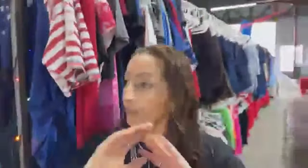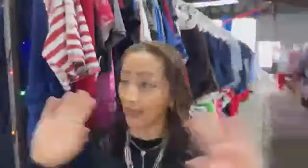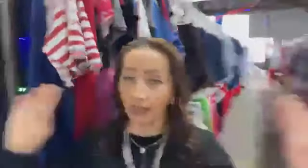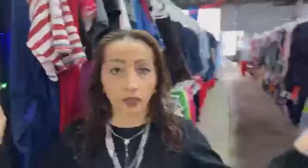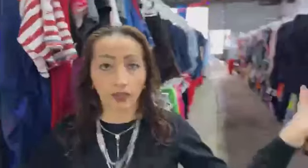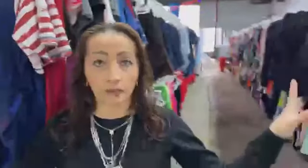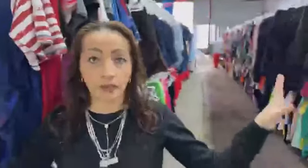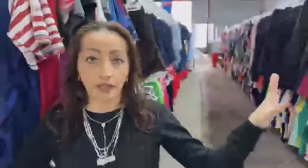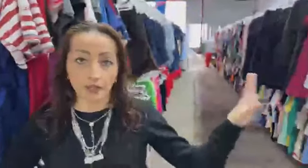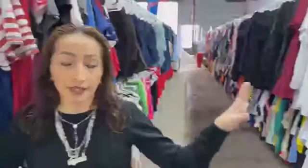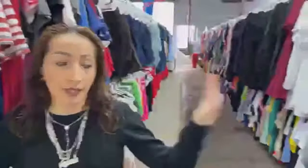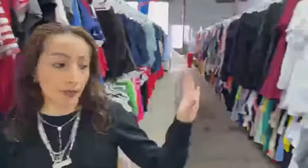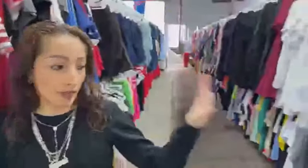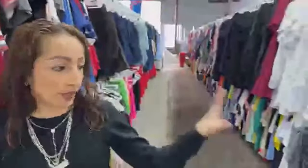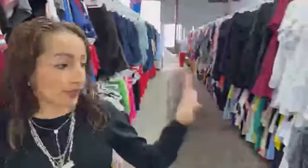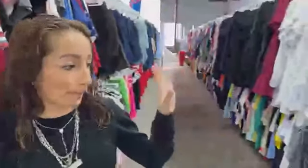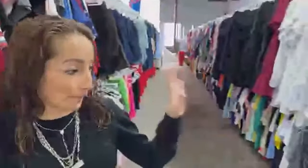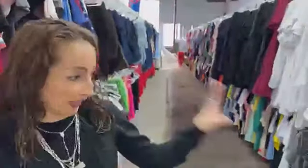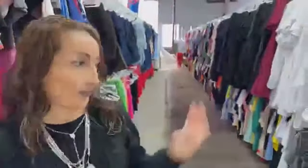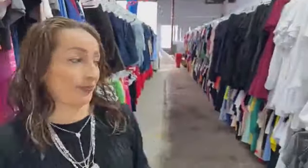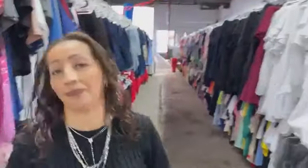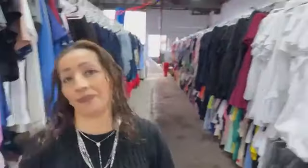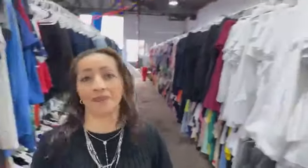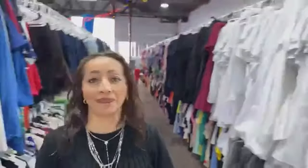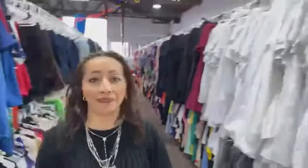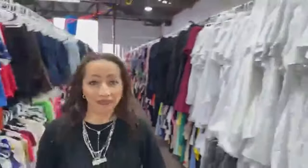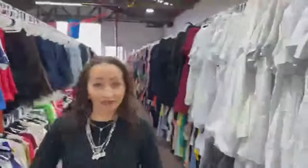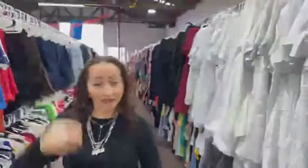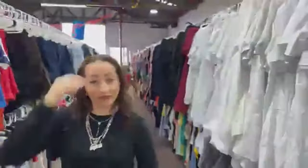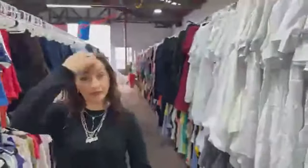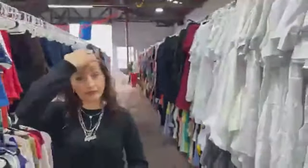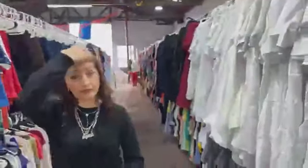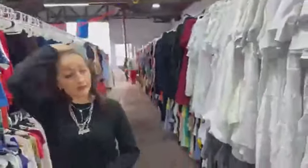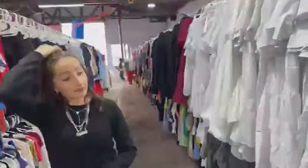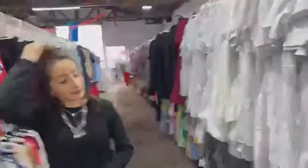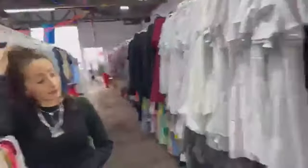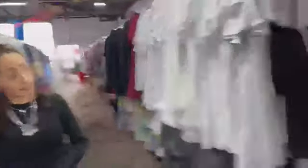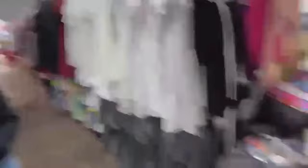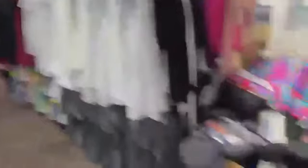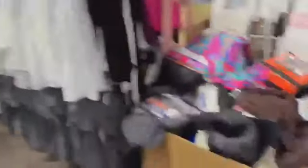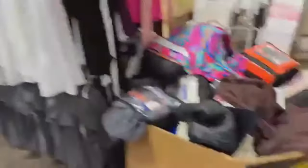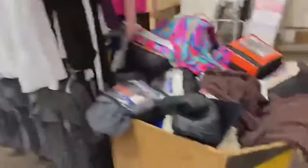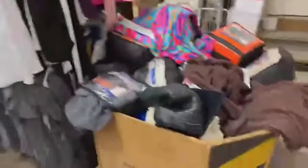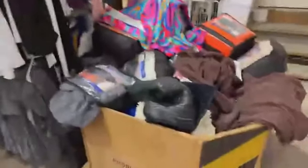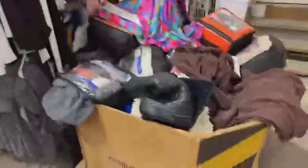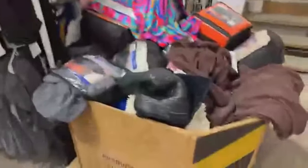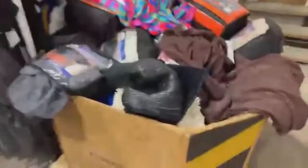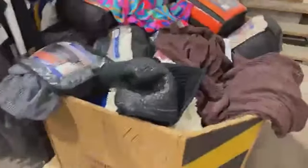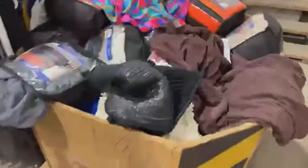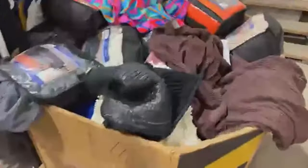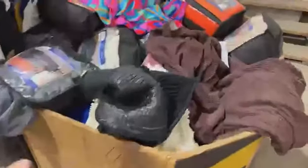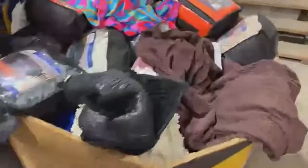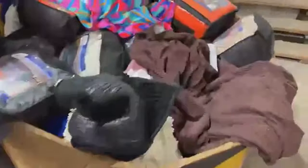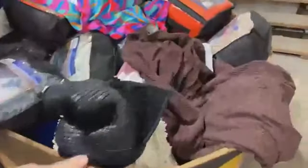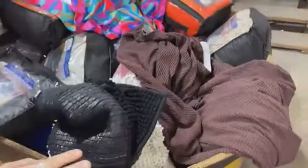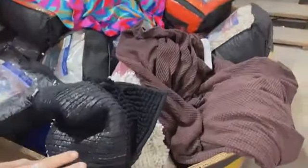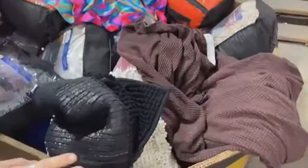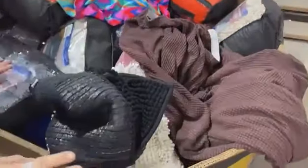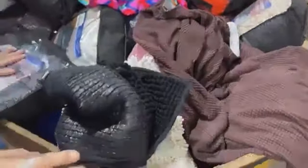Ajá. Y la colgamos para que ustedes la puedan ver. Oye, todo eso, ¿y qué más? Bueno, ahí ¿qué hay